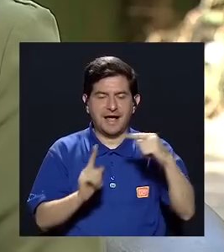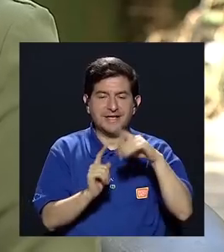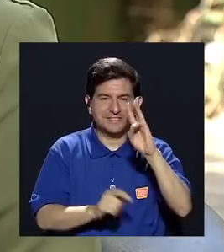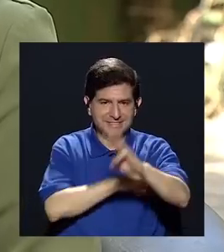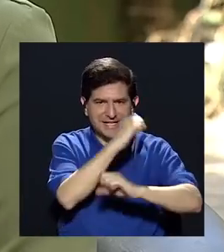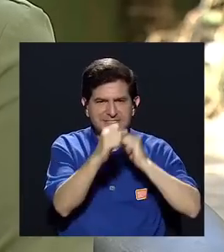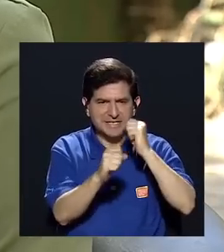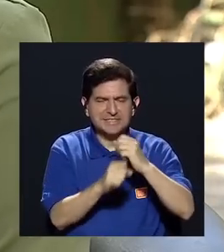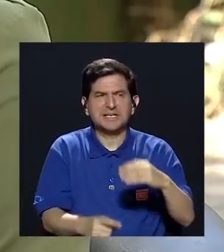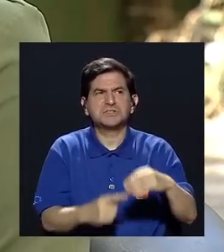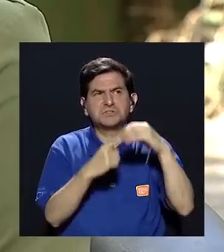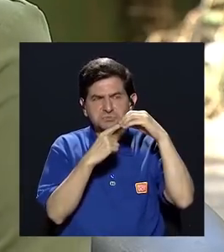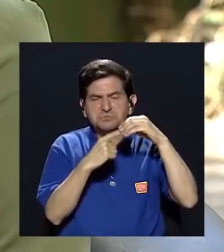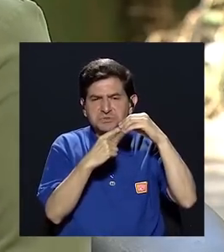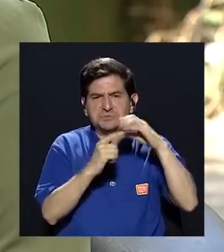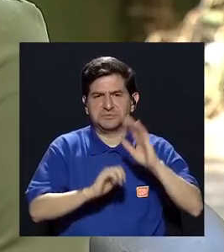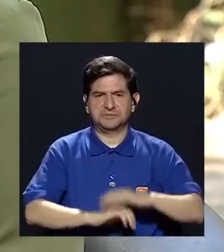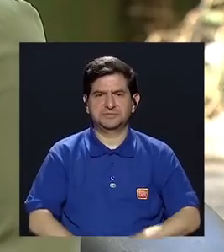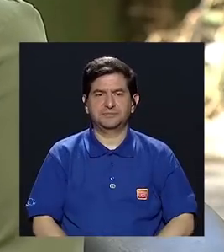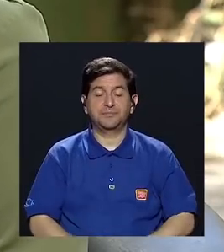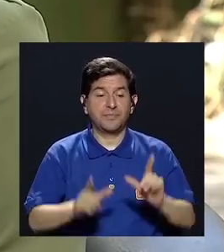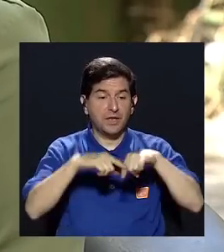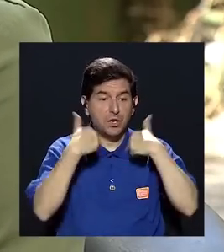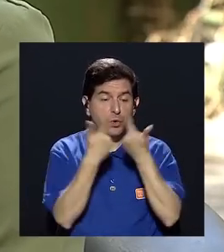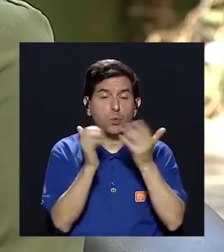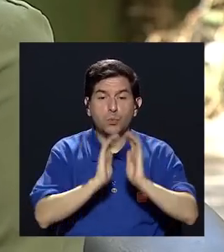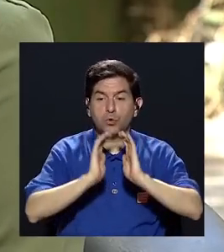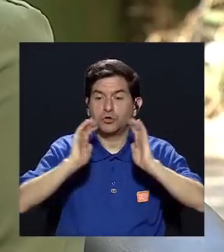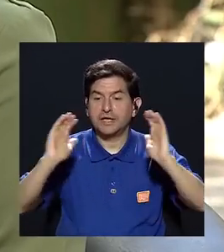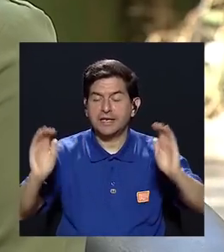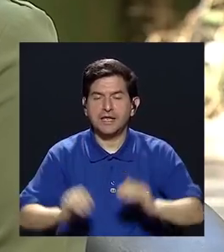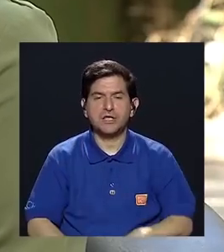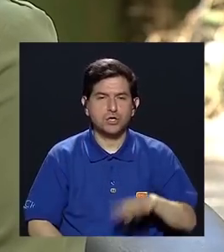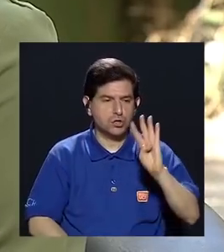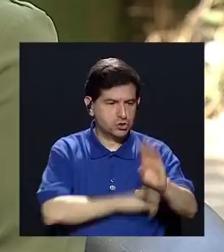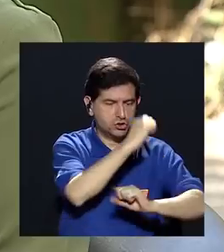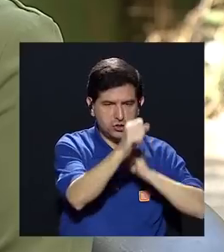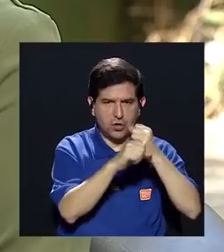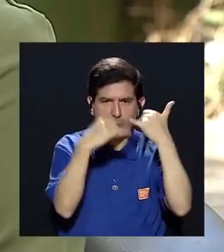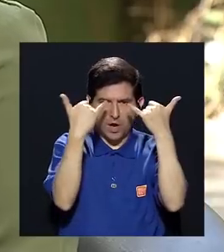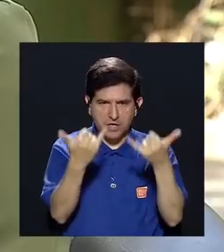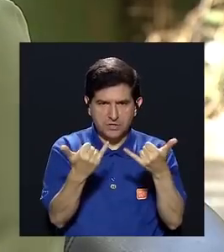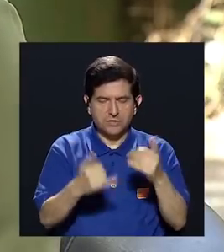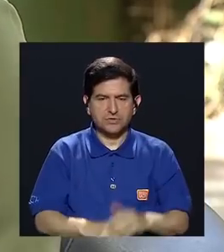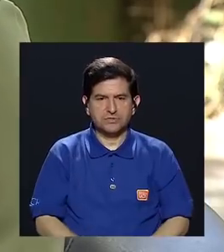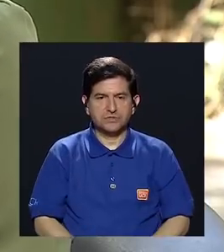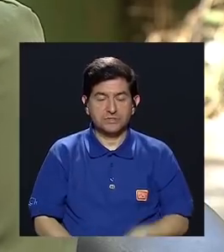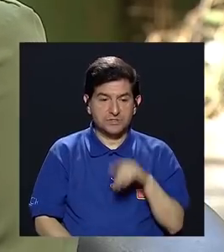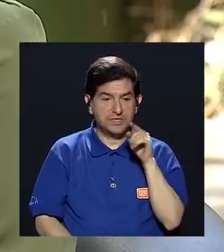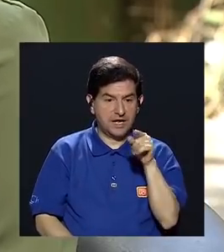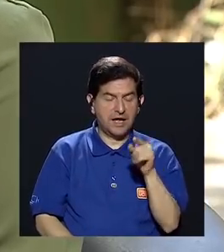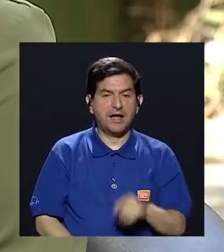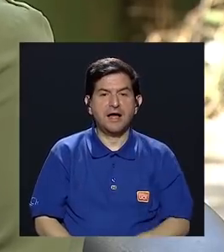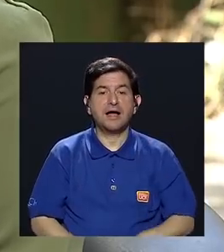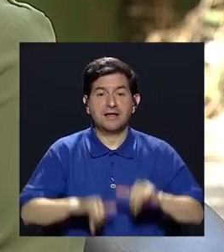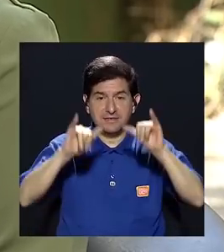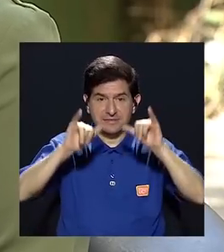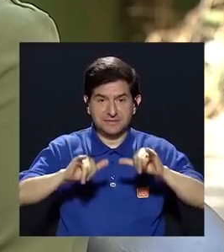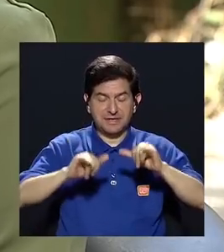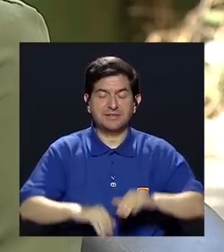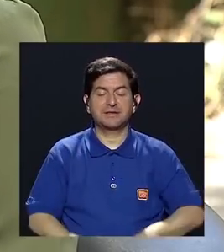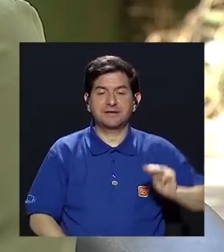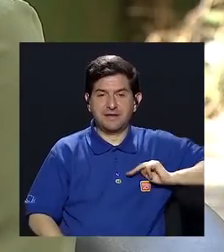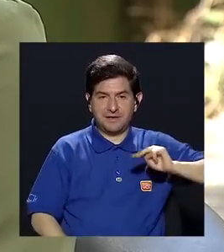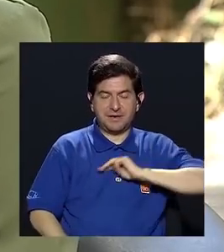los 6 años principalmente. Entonces hay un grupo de niños de 4 años que ya se están moviendo a estar dentro del